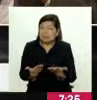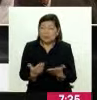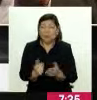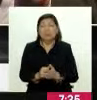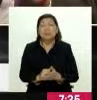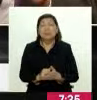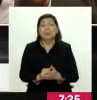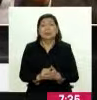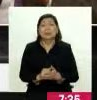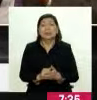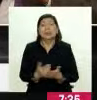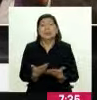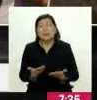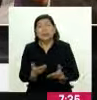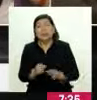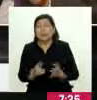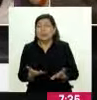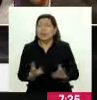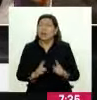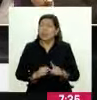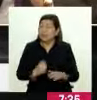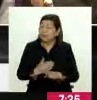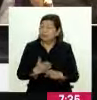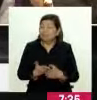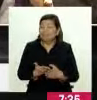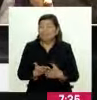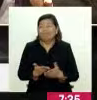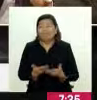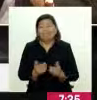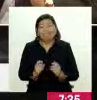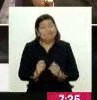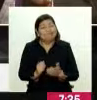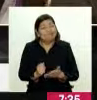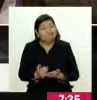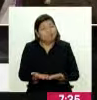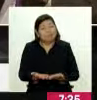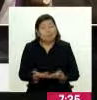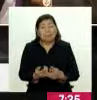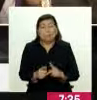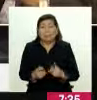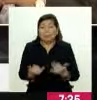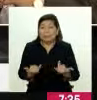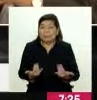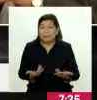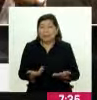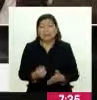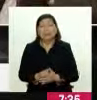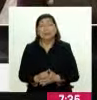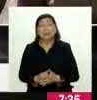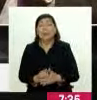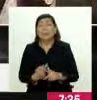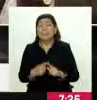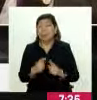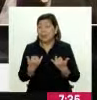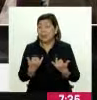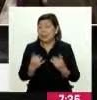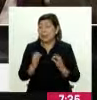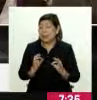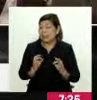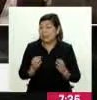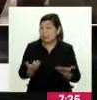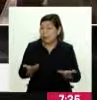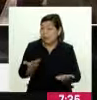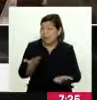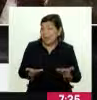que lo que busca es de alguna u otra manera mitigar lo que ha ocurrido. Siempre hay